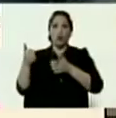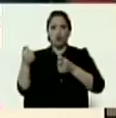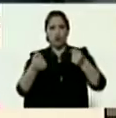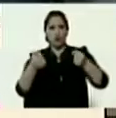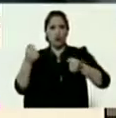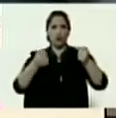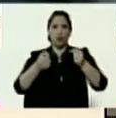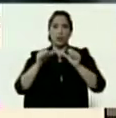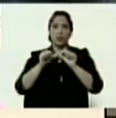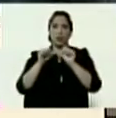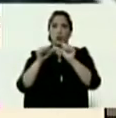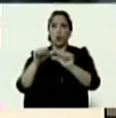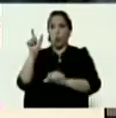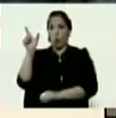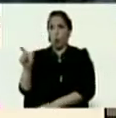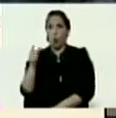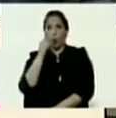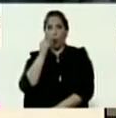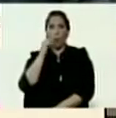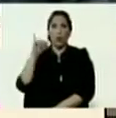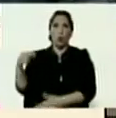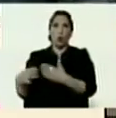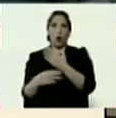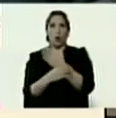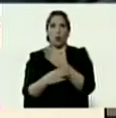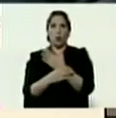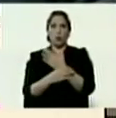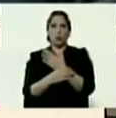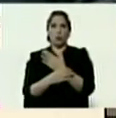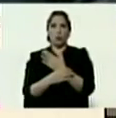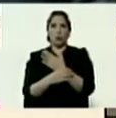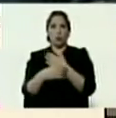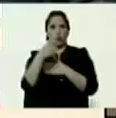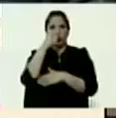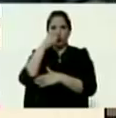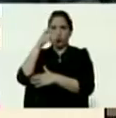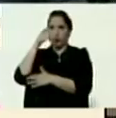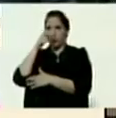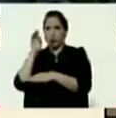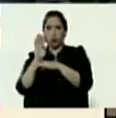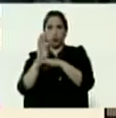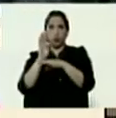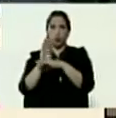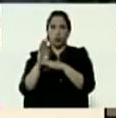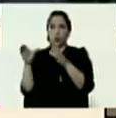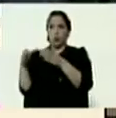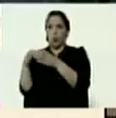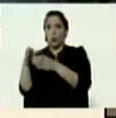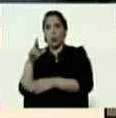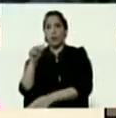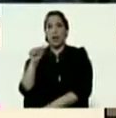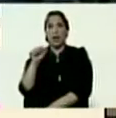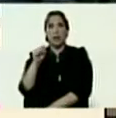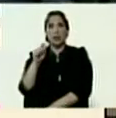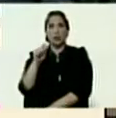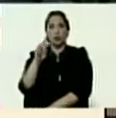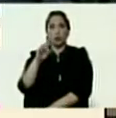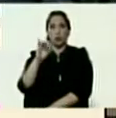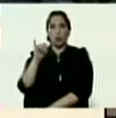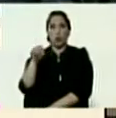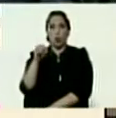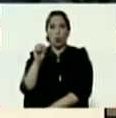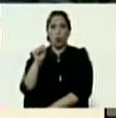este señor Juan Guaidó, amparado y escoltado por la banda Los Rastrojos. Salió una caravana grande desde El